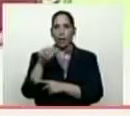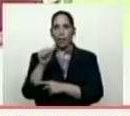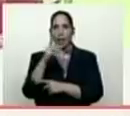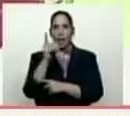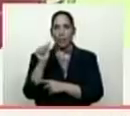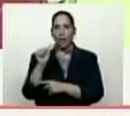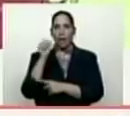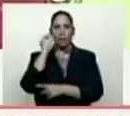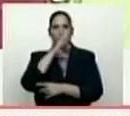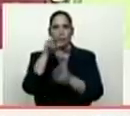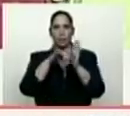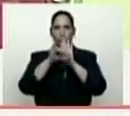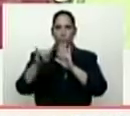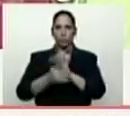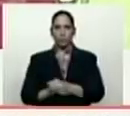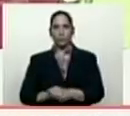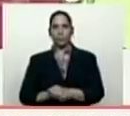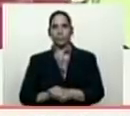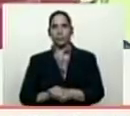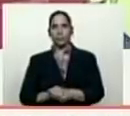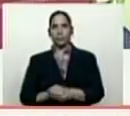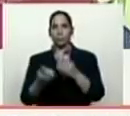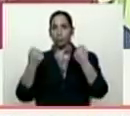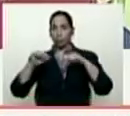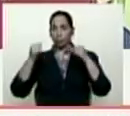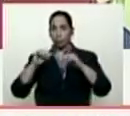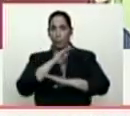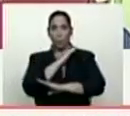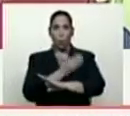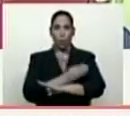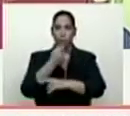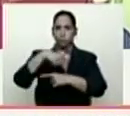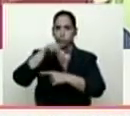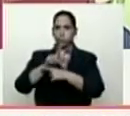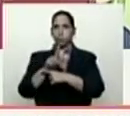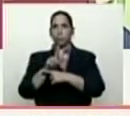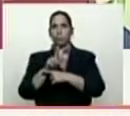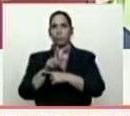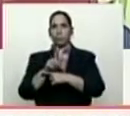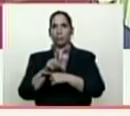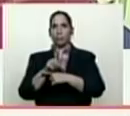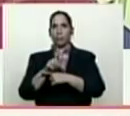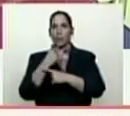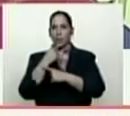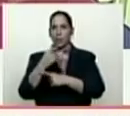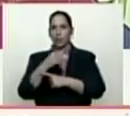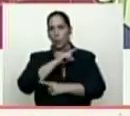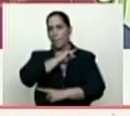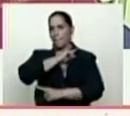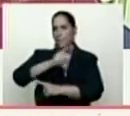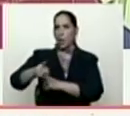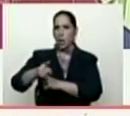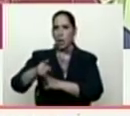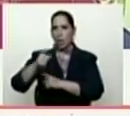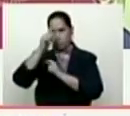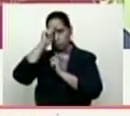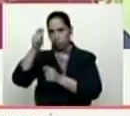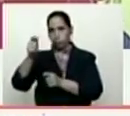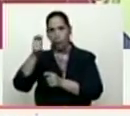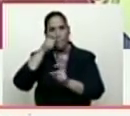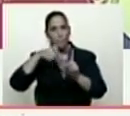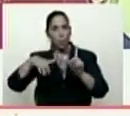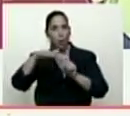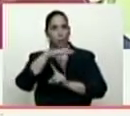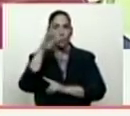Nacional Constituyente, en ejercicio de su poder originario, emanado del mandato conferido por el pueblo de